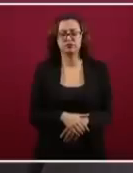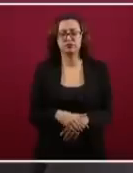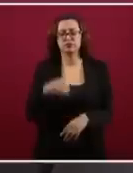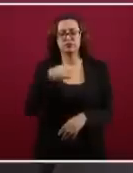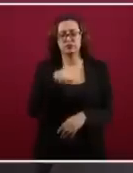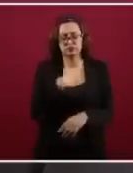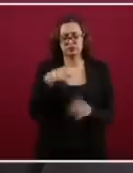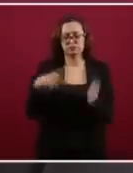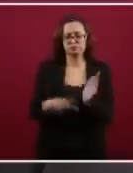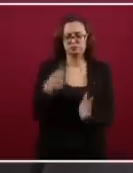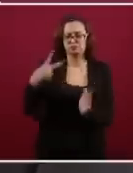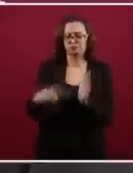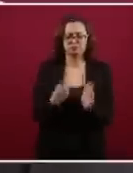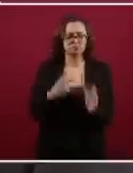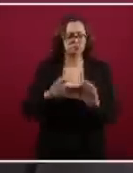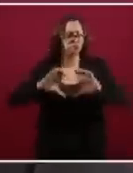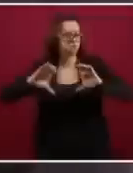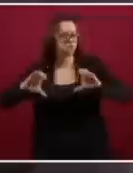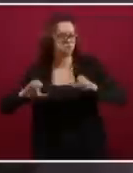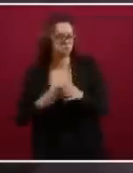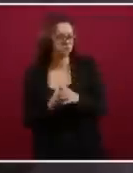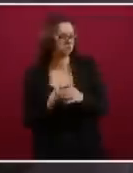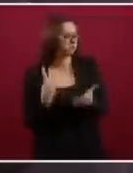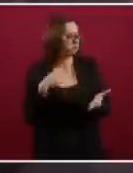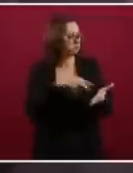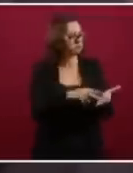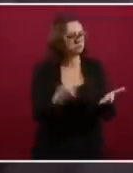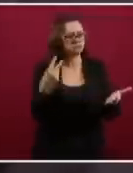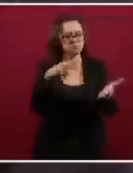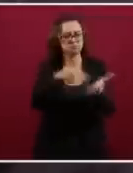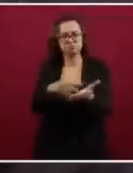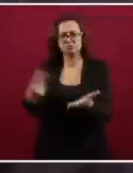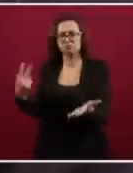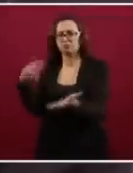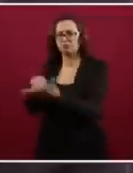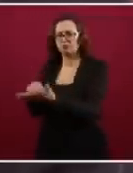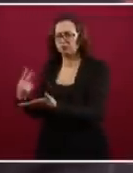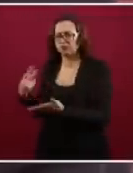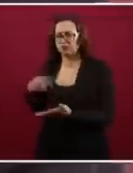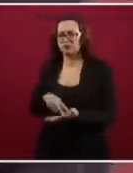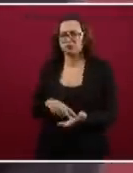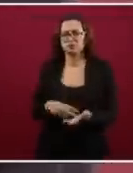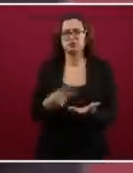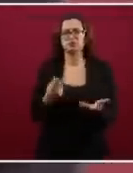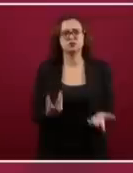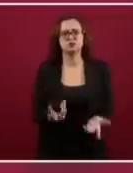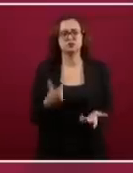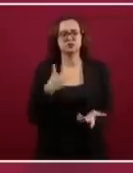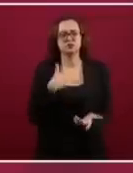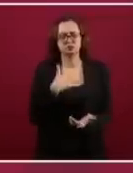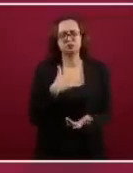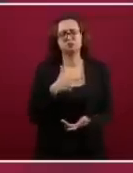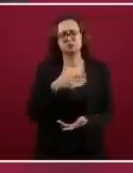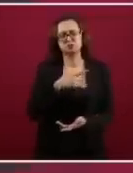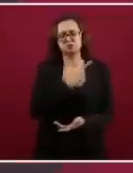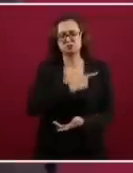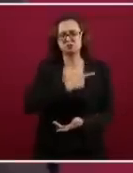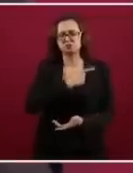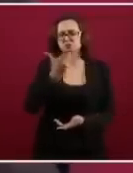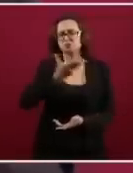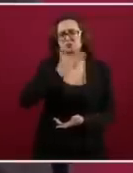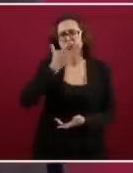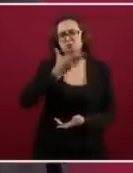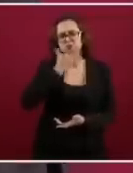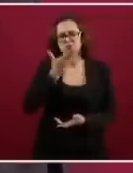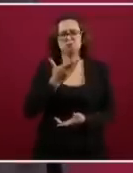estoy constantemente en las comunidades, celebro que se mantengan las costumbres, las